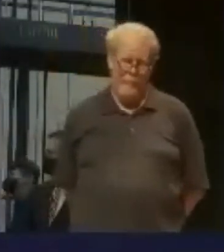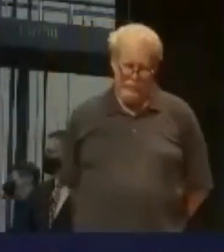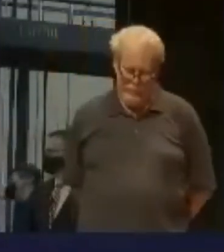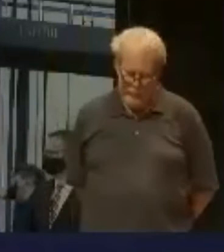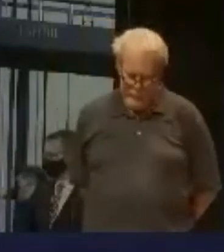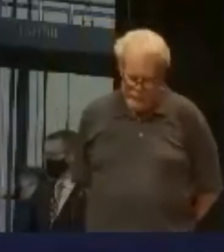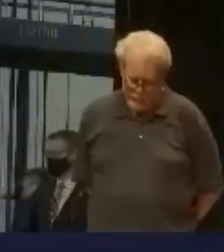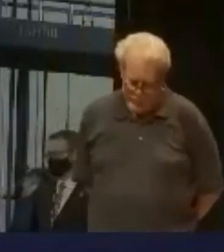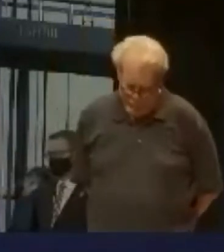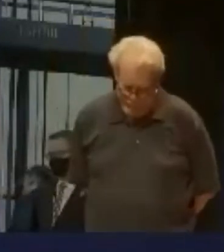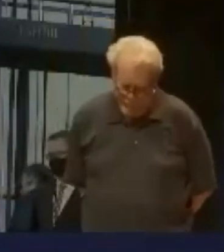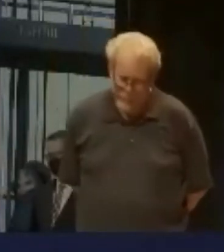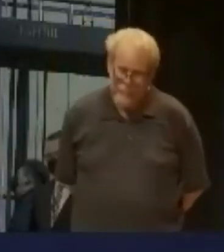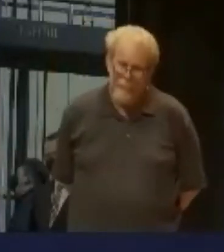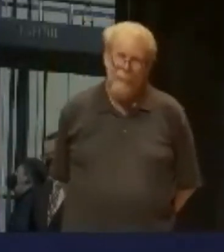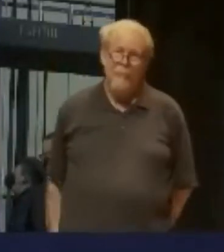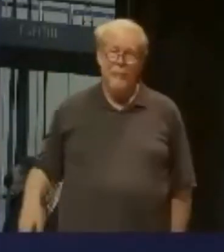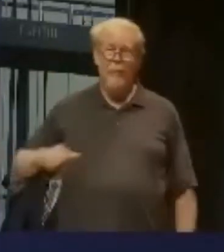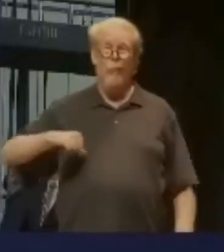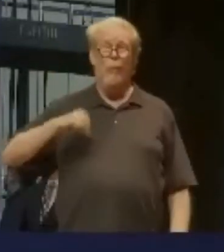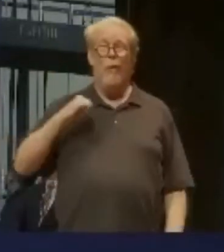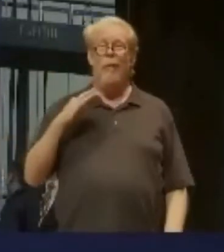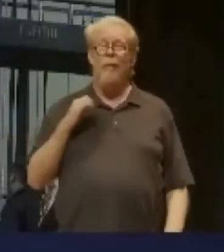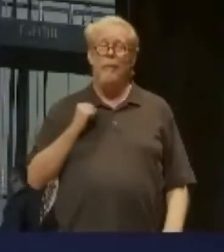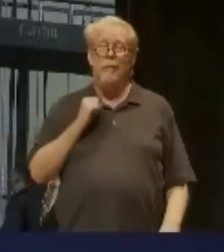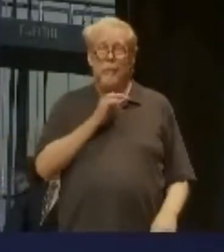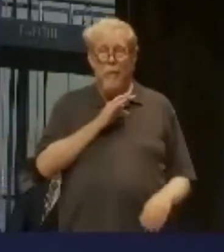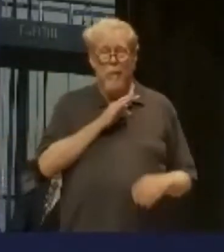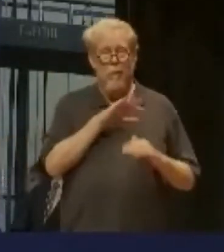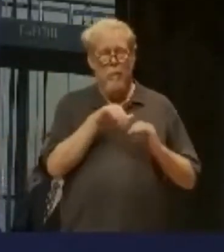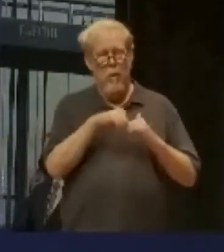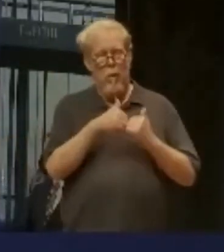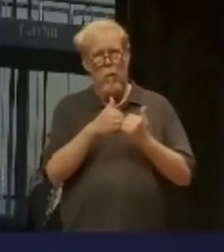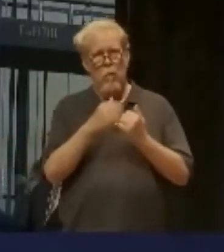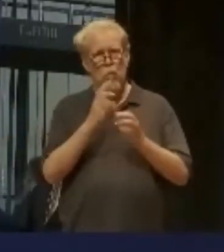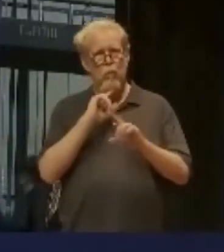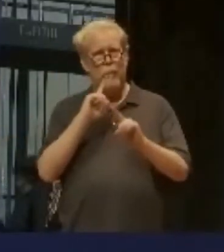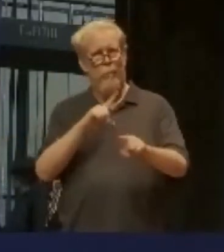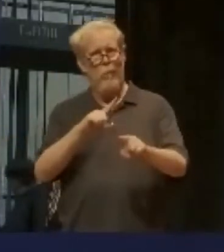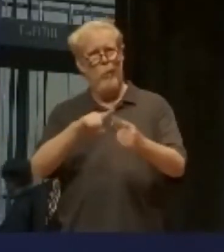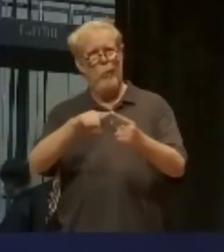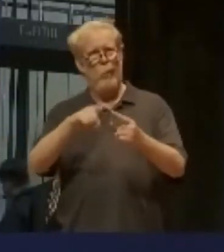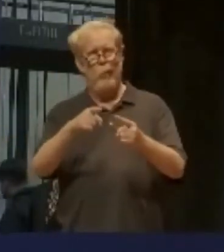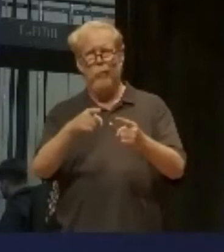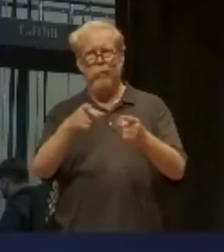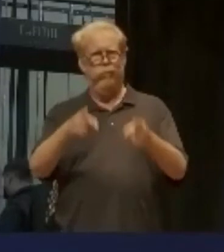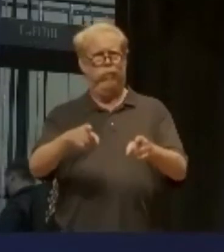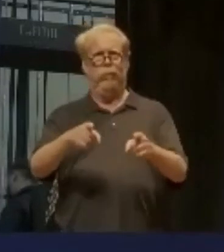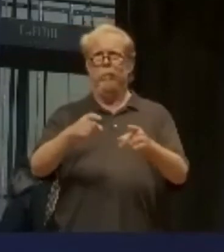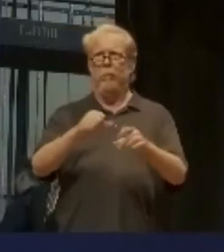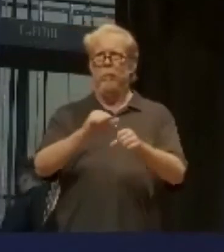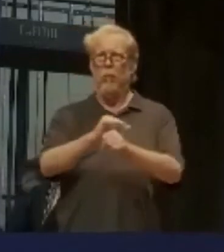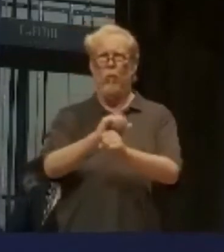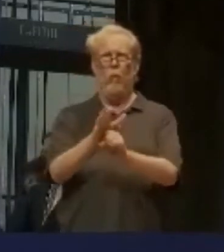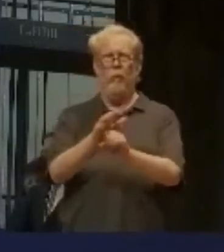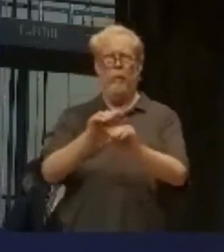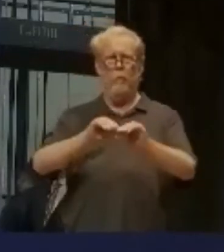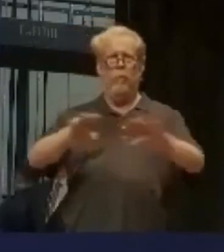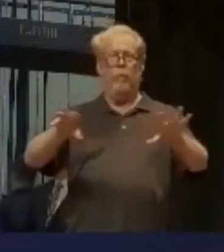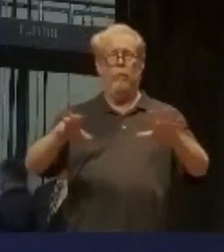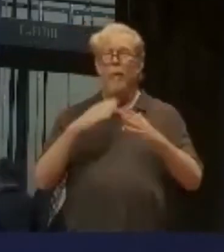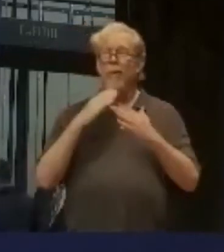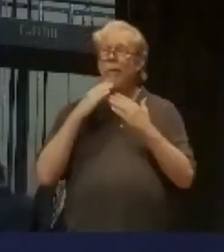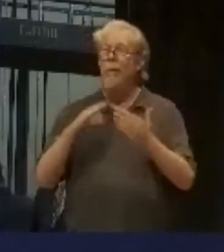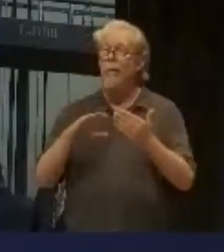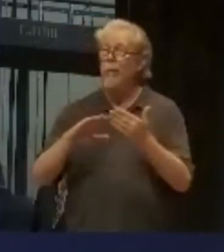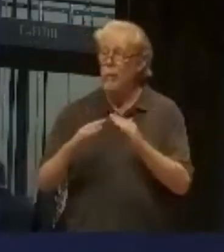So again, I couldn't be prouder of our staff and how. Que ven, no puedo ser más orgulloso del personal y de todos cómo respondieron y ayudaron durante